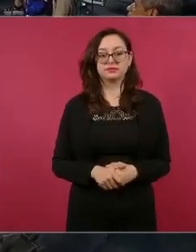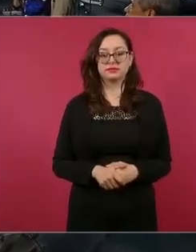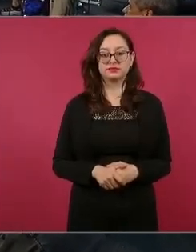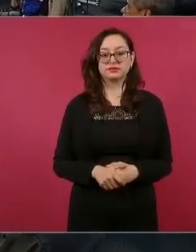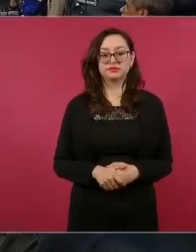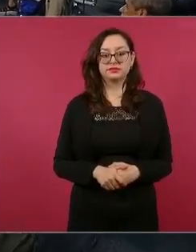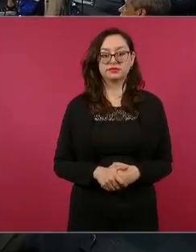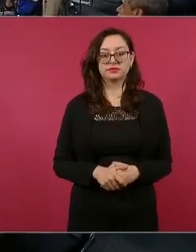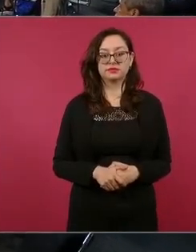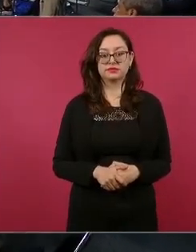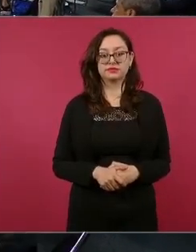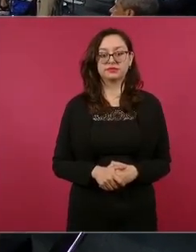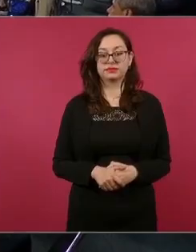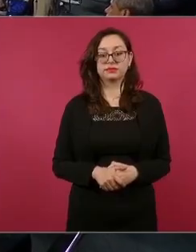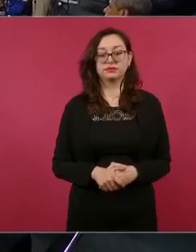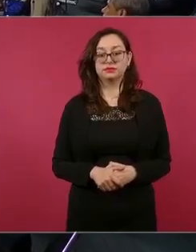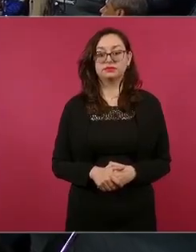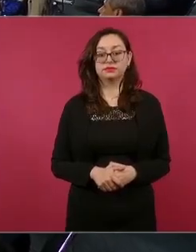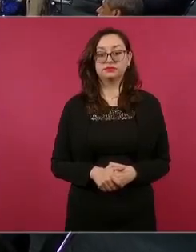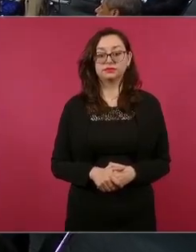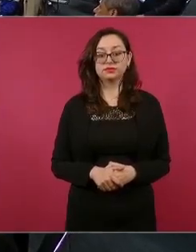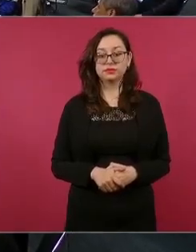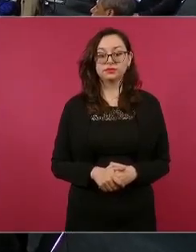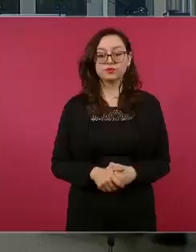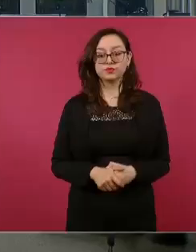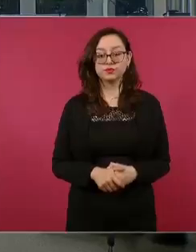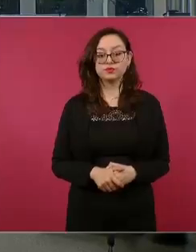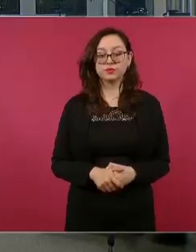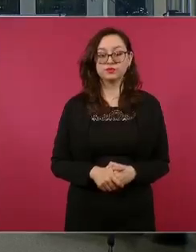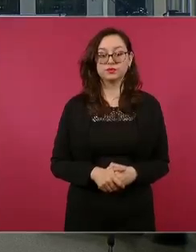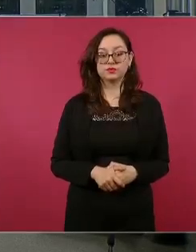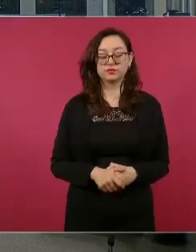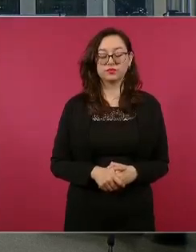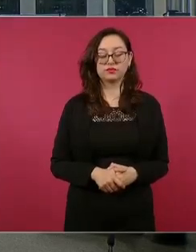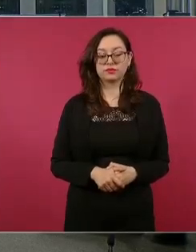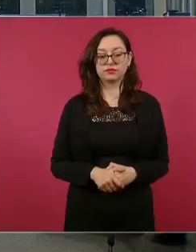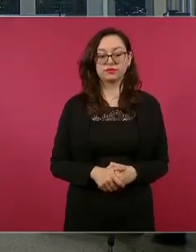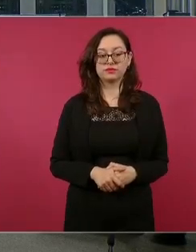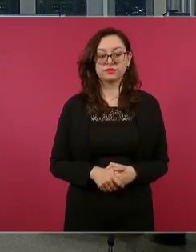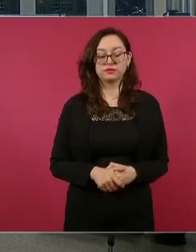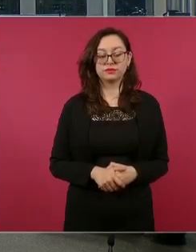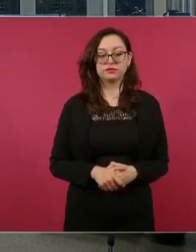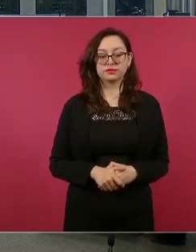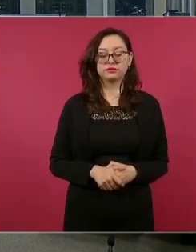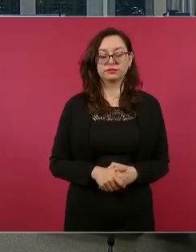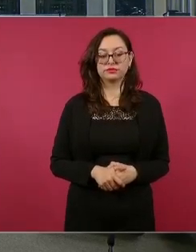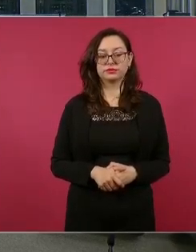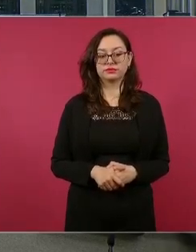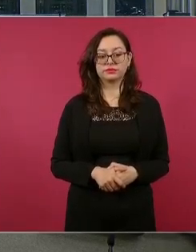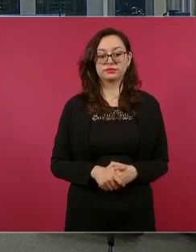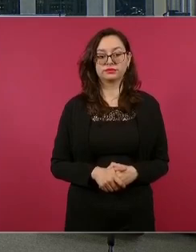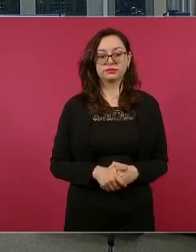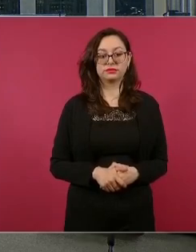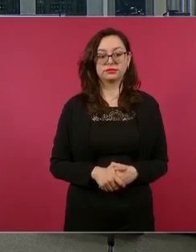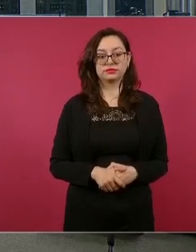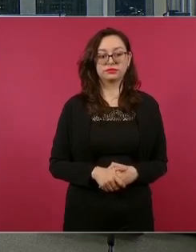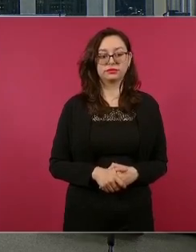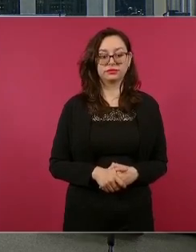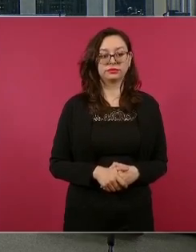¿Tienen un informe sobre el costo de los aviones, sobre los 20 que adquirió el mexicano? Sí. ¿Qué precio van a